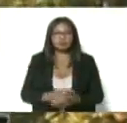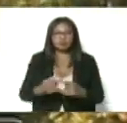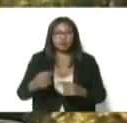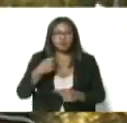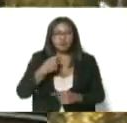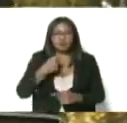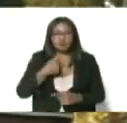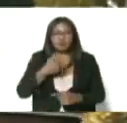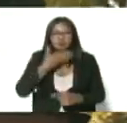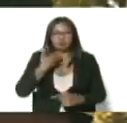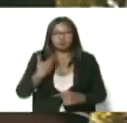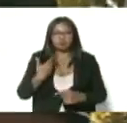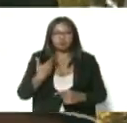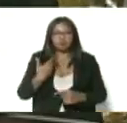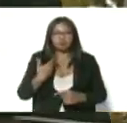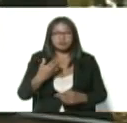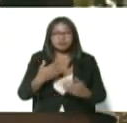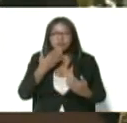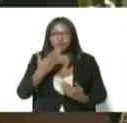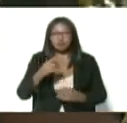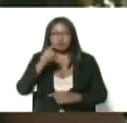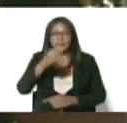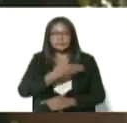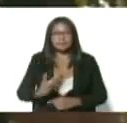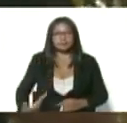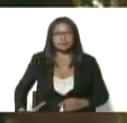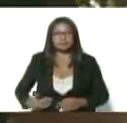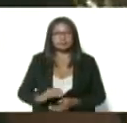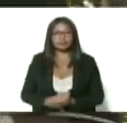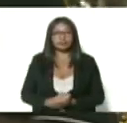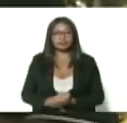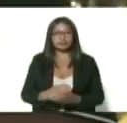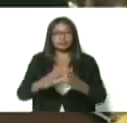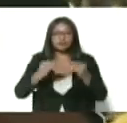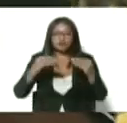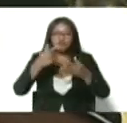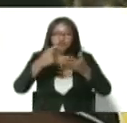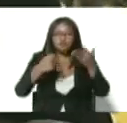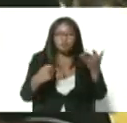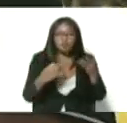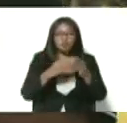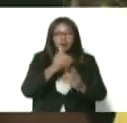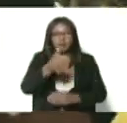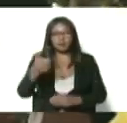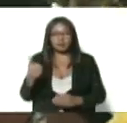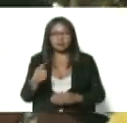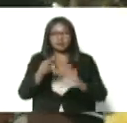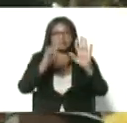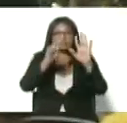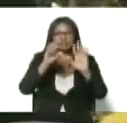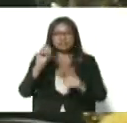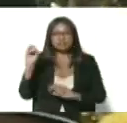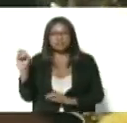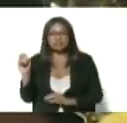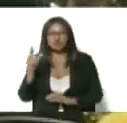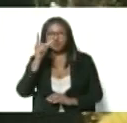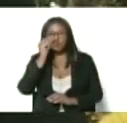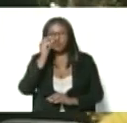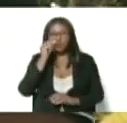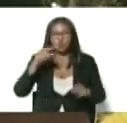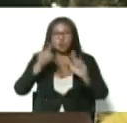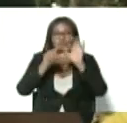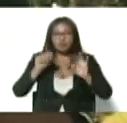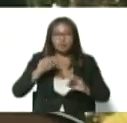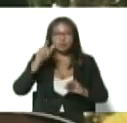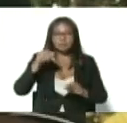presidente que tomando en cuenta todas estas acciones 600 muchachos que hemos recibido también de la